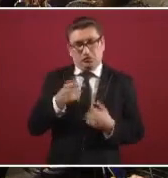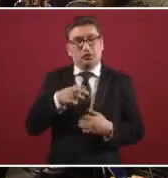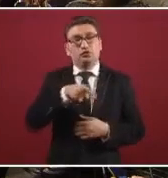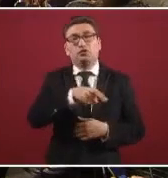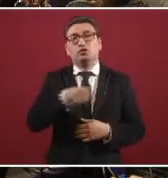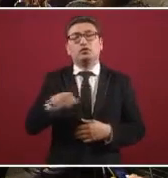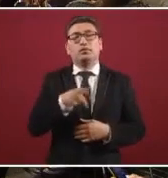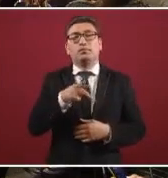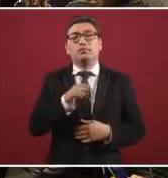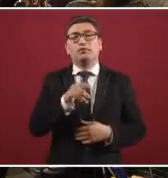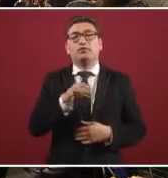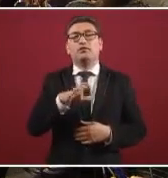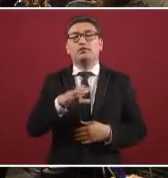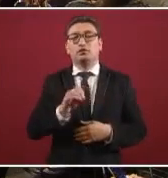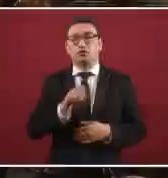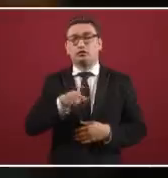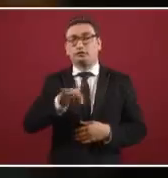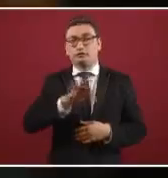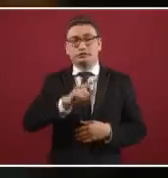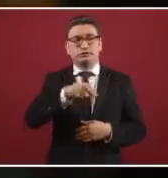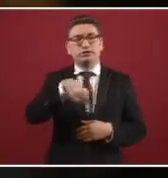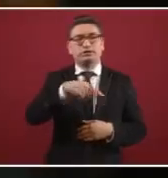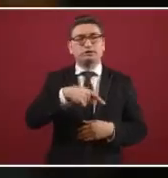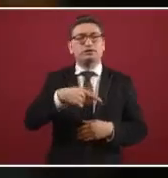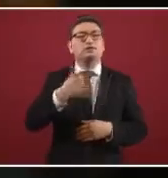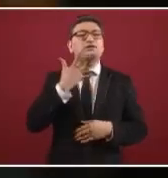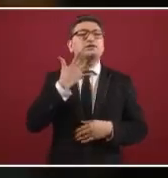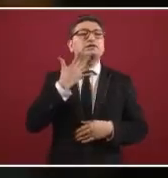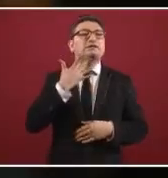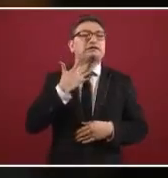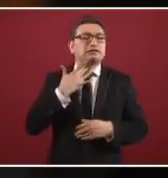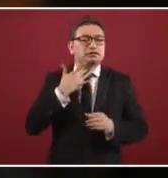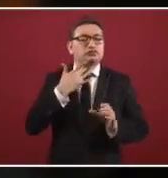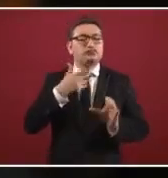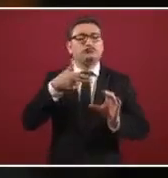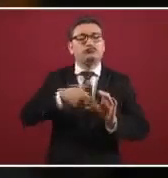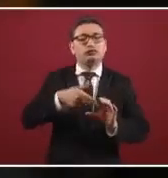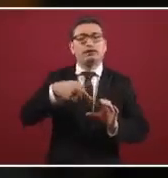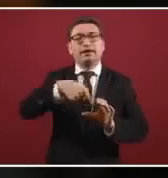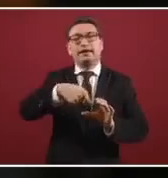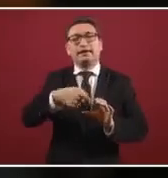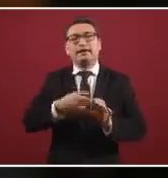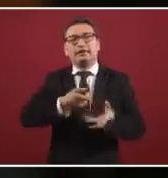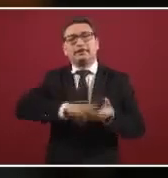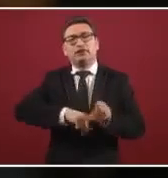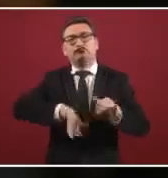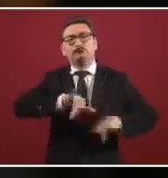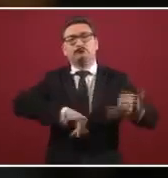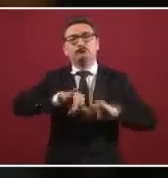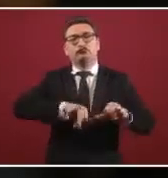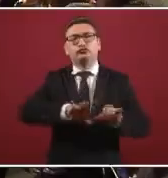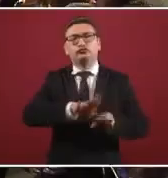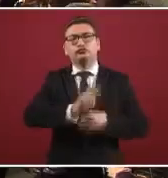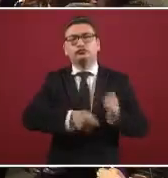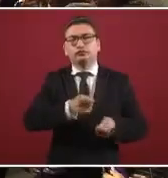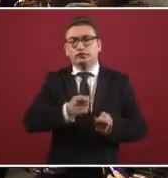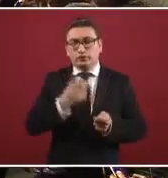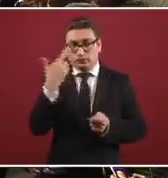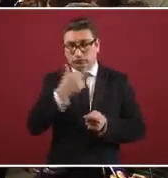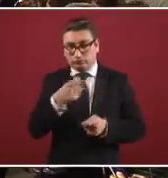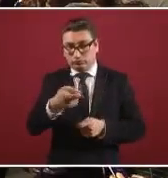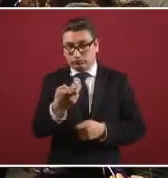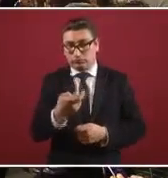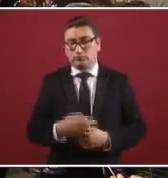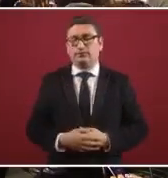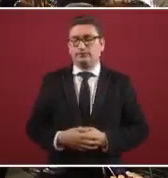Profeco, hacen alguna verificación sobre cómo están compuestas estas gasolinas y si hay algunas de mayor calidad que otras dentro de estas verificaciones que hacen. Las verificaciones